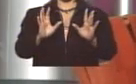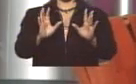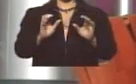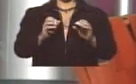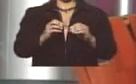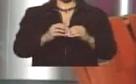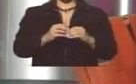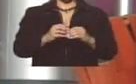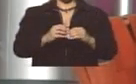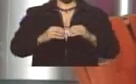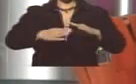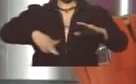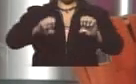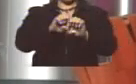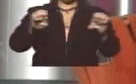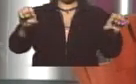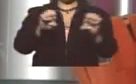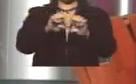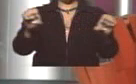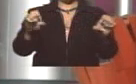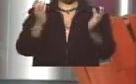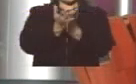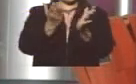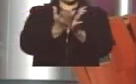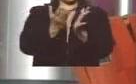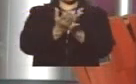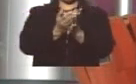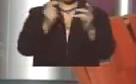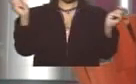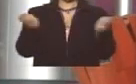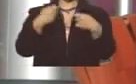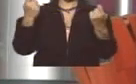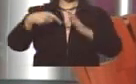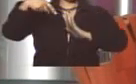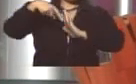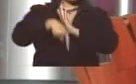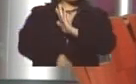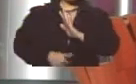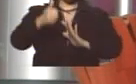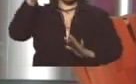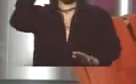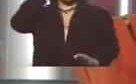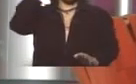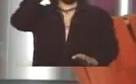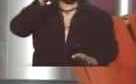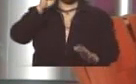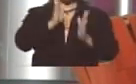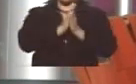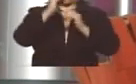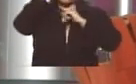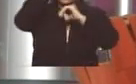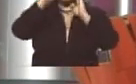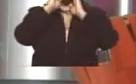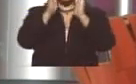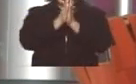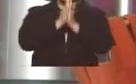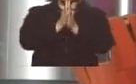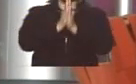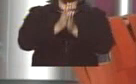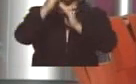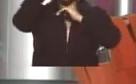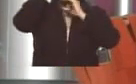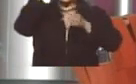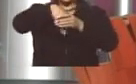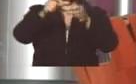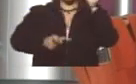la parte de las bases educativas en los colegios. Reforzar un poco más los maestros que están ahorita viendo este programa, que